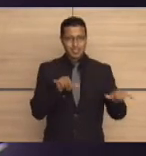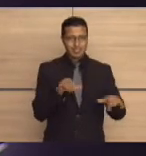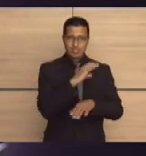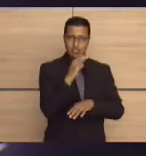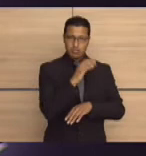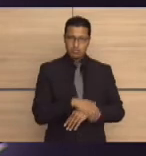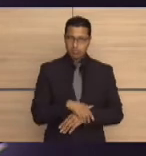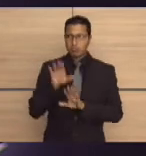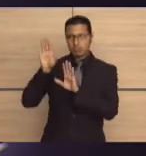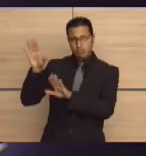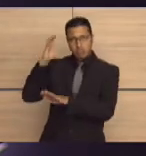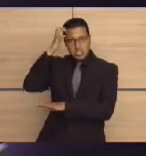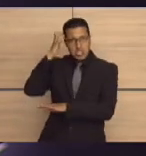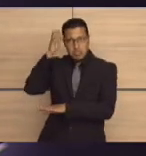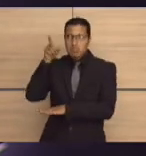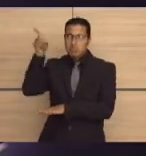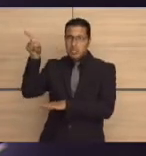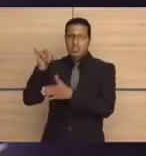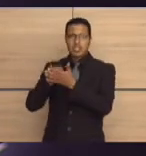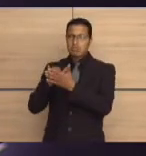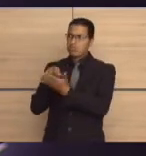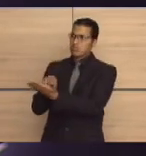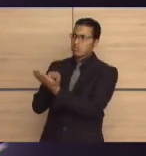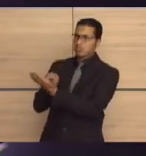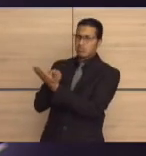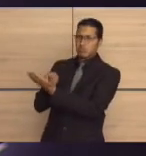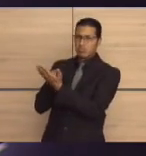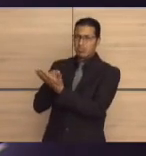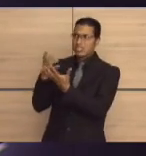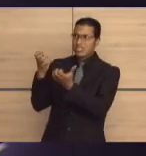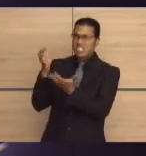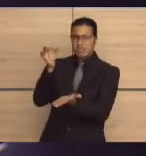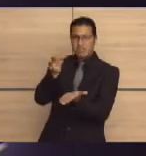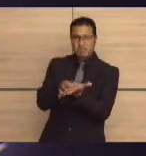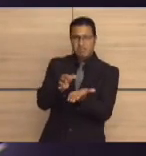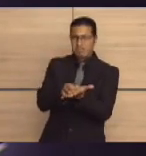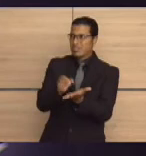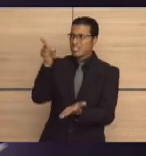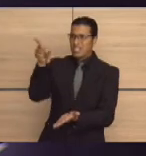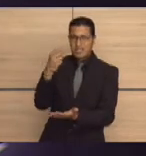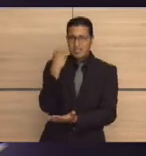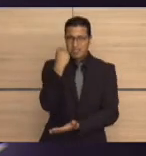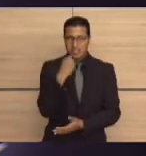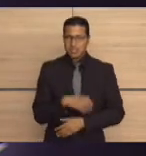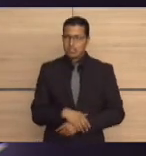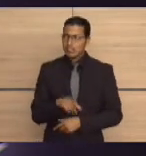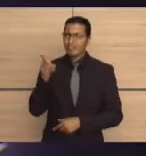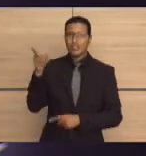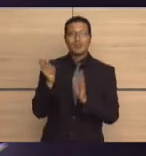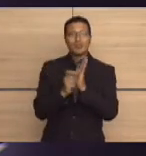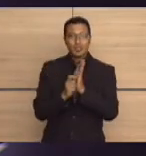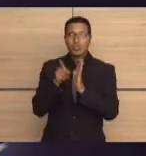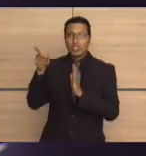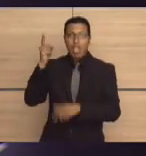siempre, bueno, y el mundo ha tenido siempre esa vocación de lo central, pero ha tenido que dialogar con sus regiones